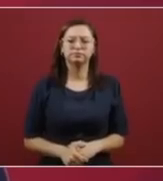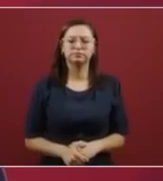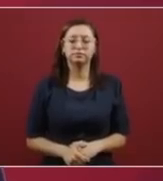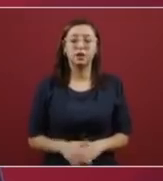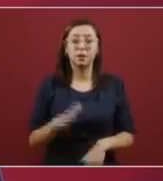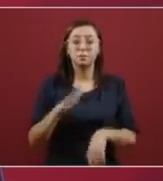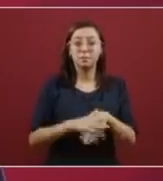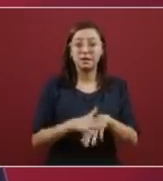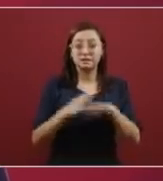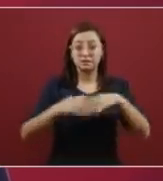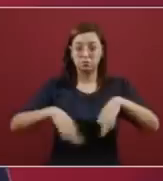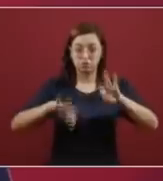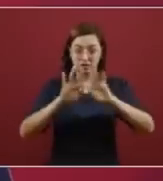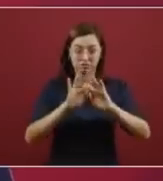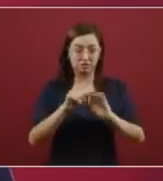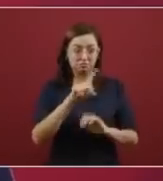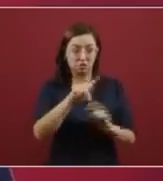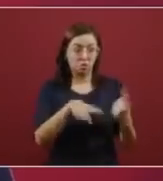prácticas monopólicas.